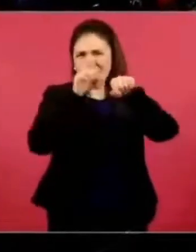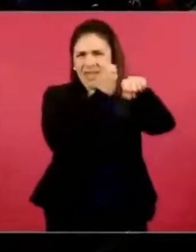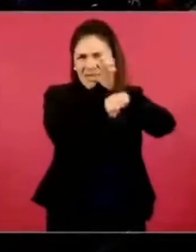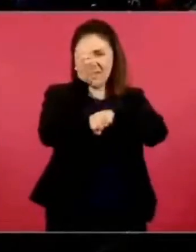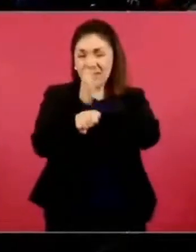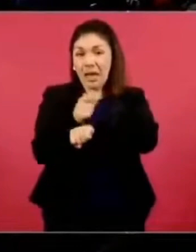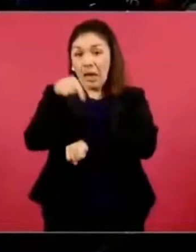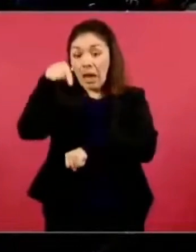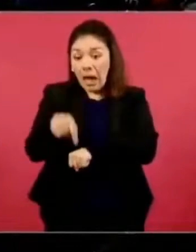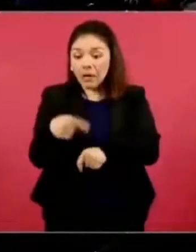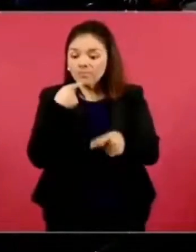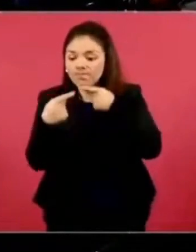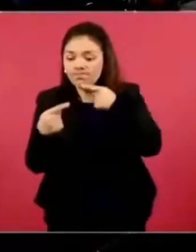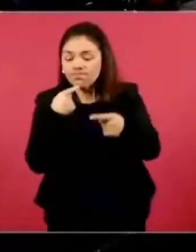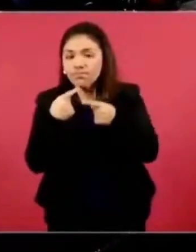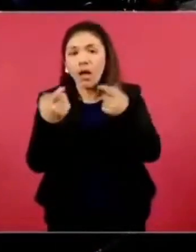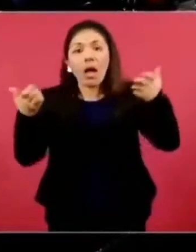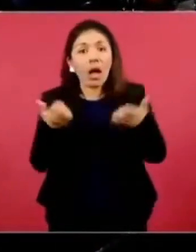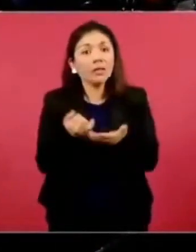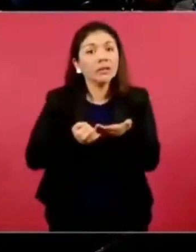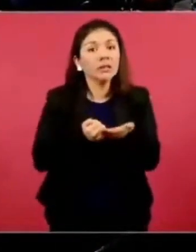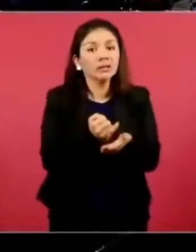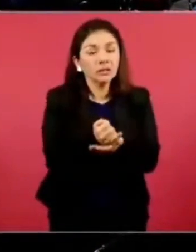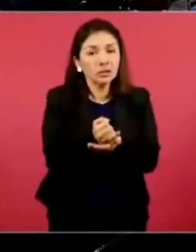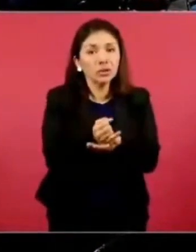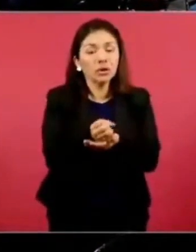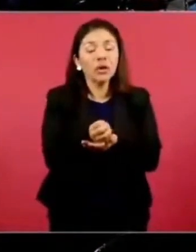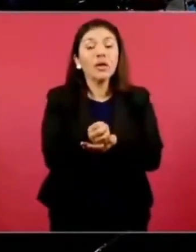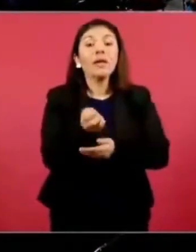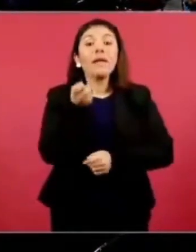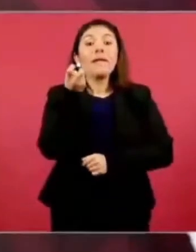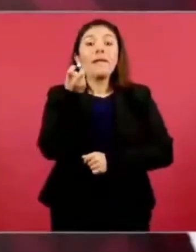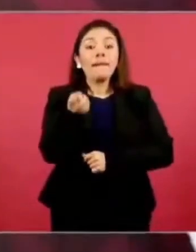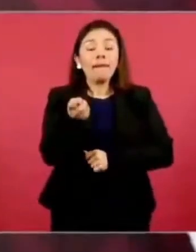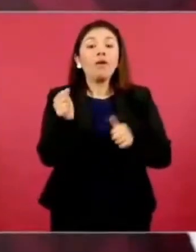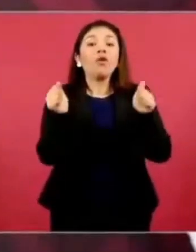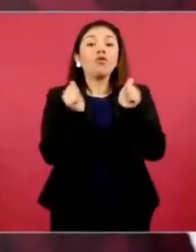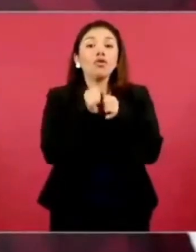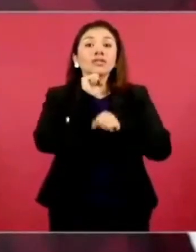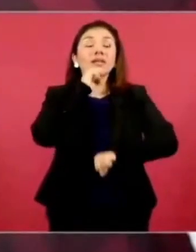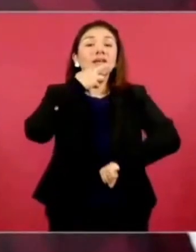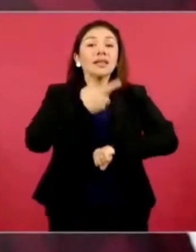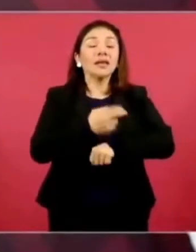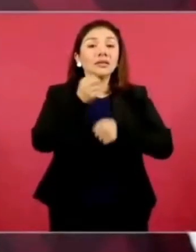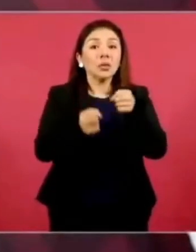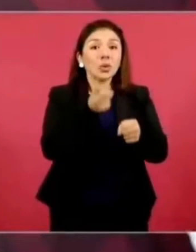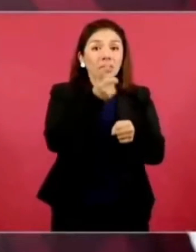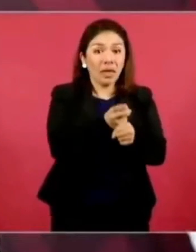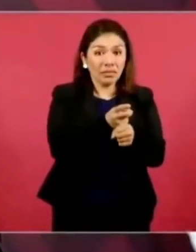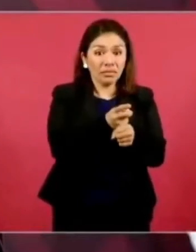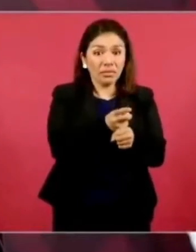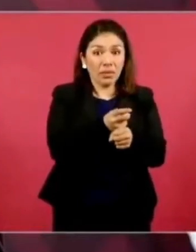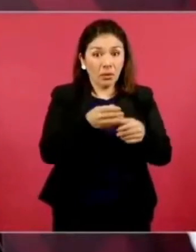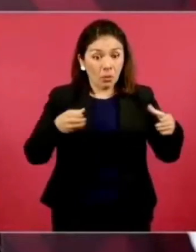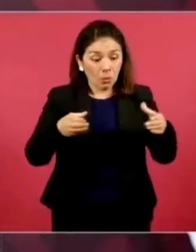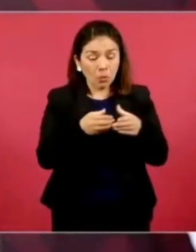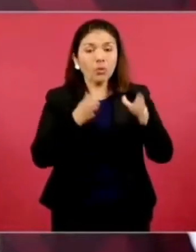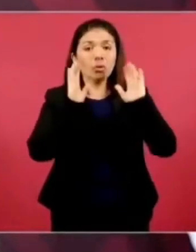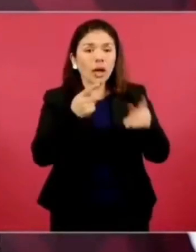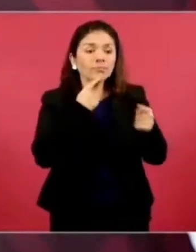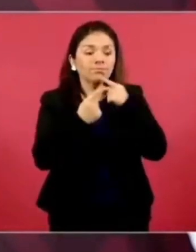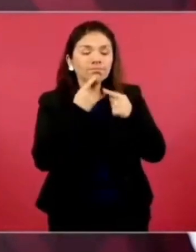se toman decisiones y a través de la Secretaría de Seguridad se